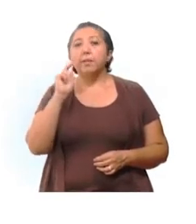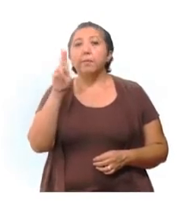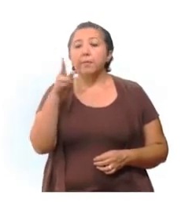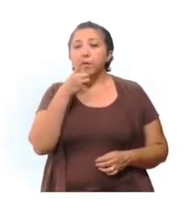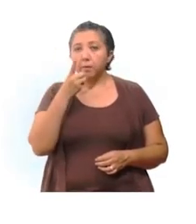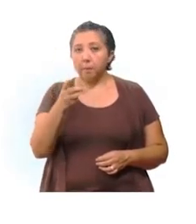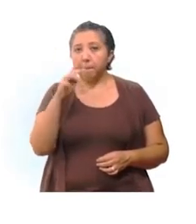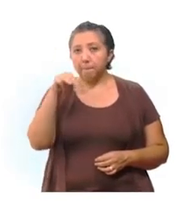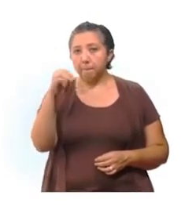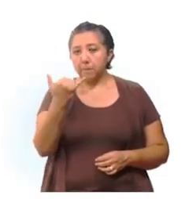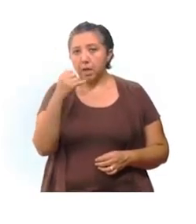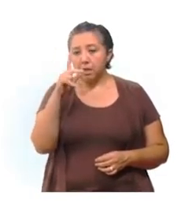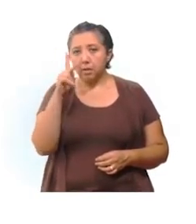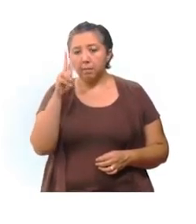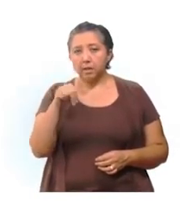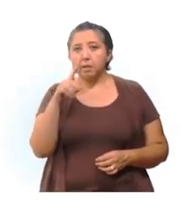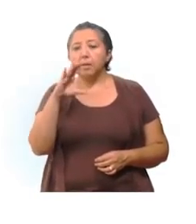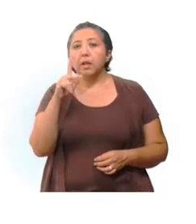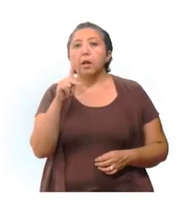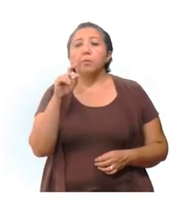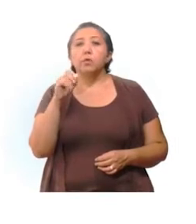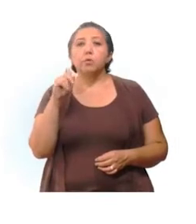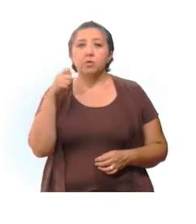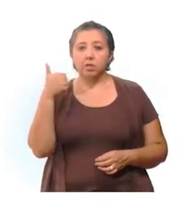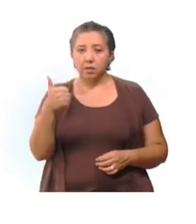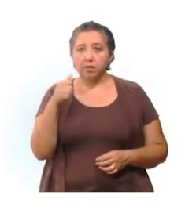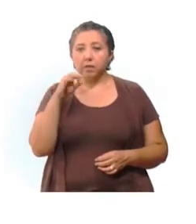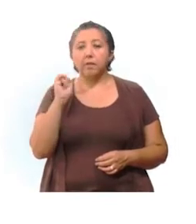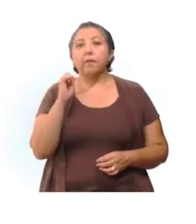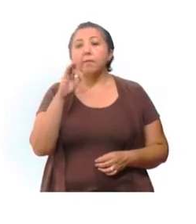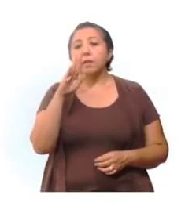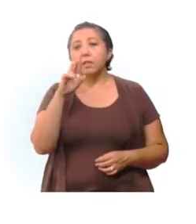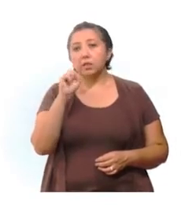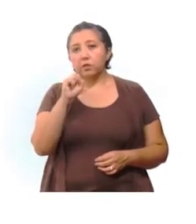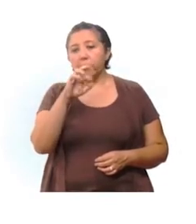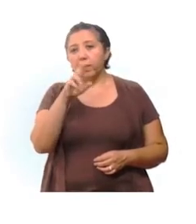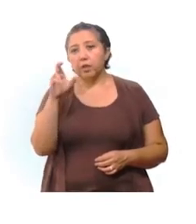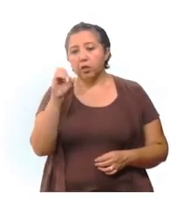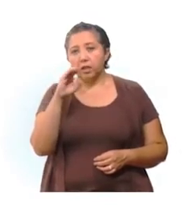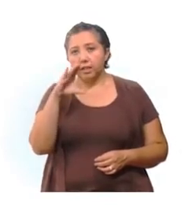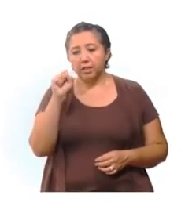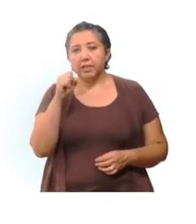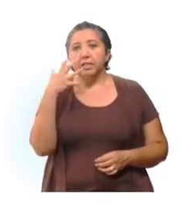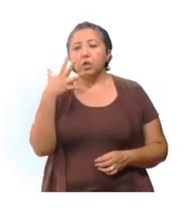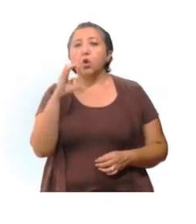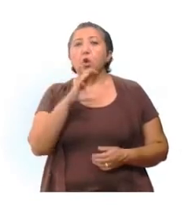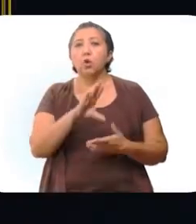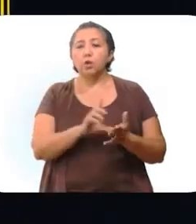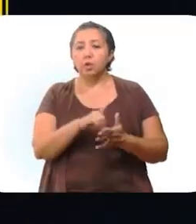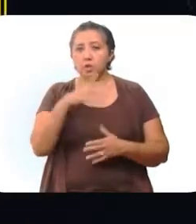Valle, Mayapán y Pacaptún 6, Francisco y Madero, Ferrocarrileros y 5 colonias 5.